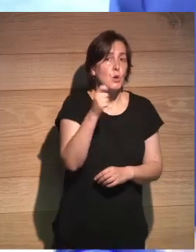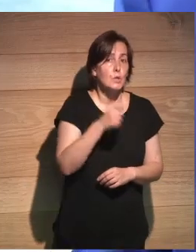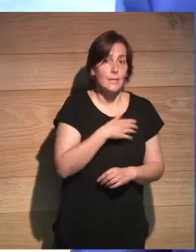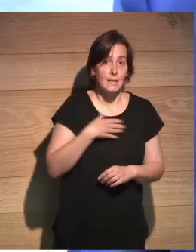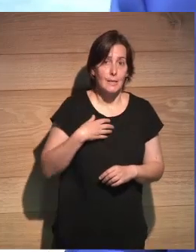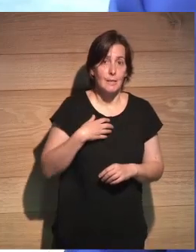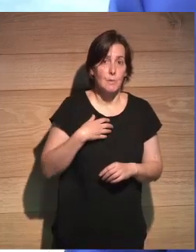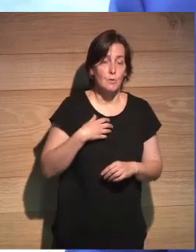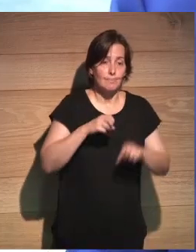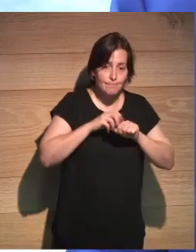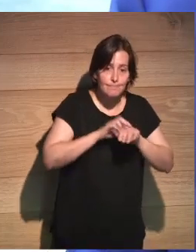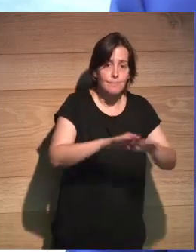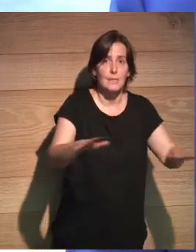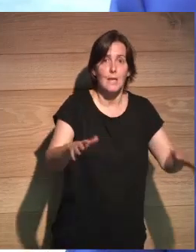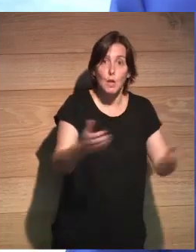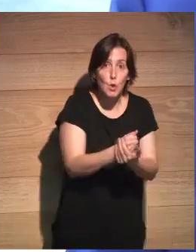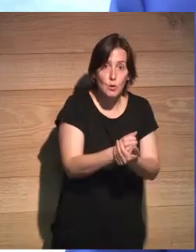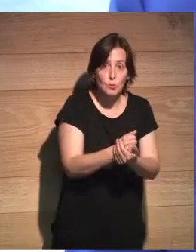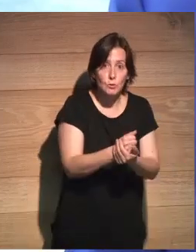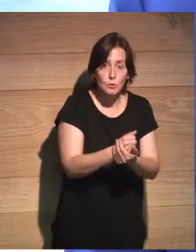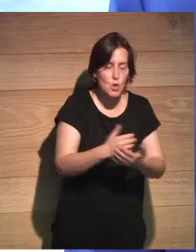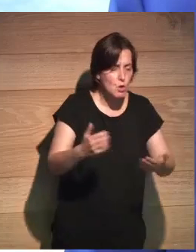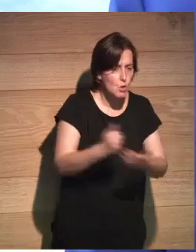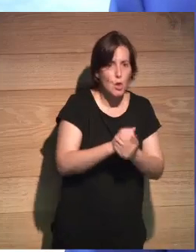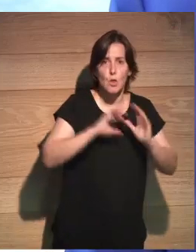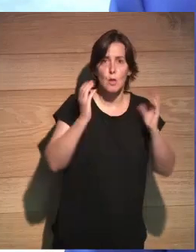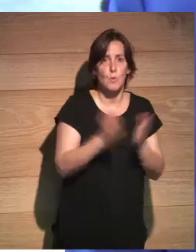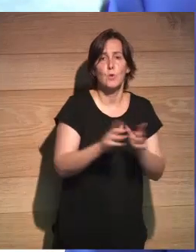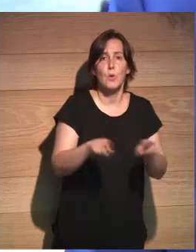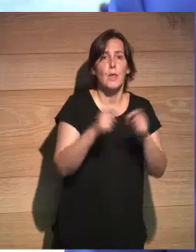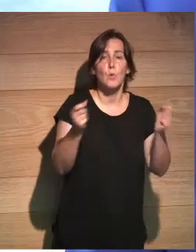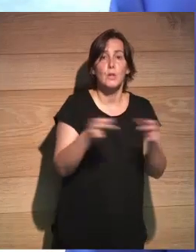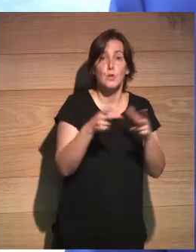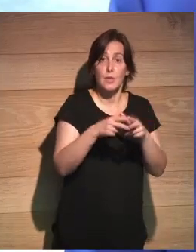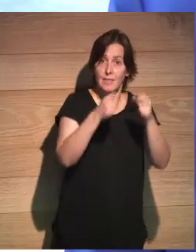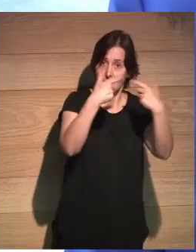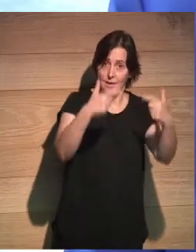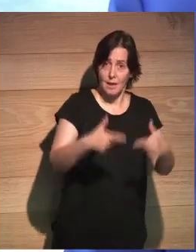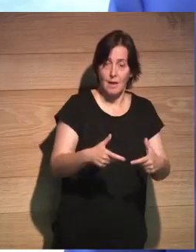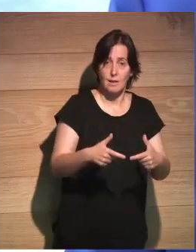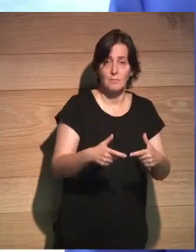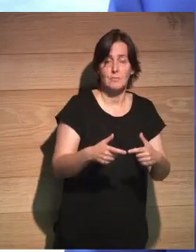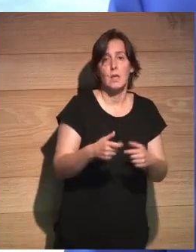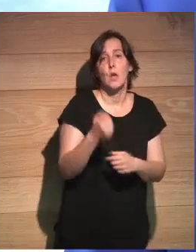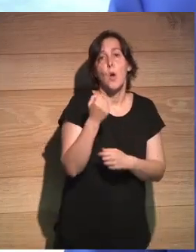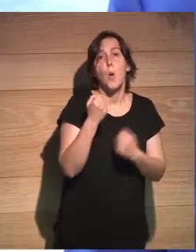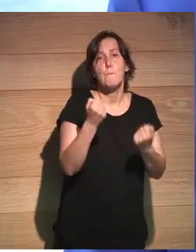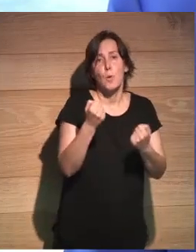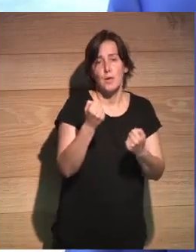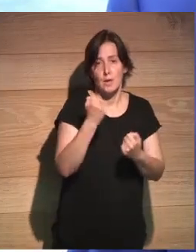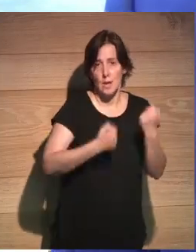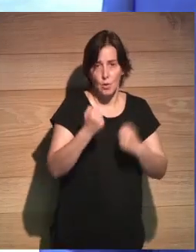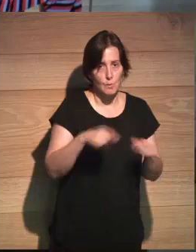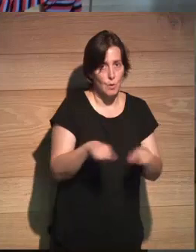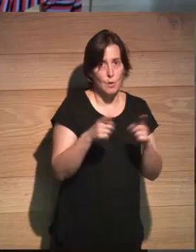público general. A todo el mundo significa a todo el mundo, de cualquier estrato socioeconómico. Y yo creo que cada vez los que